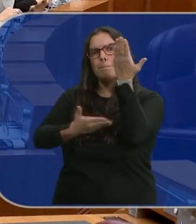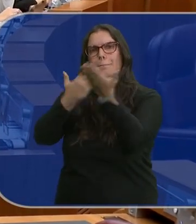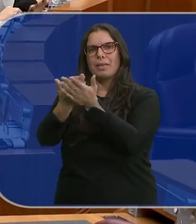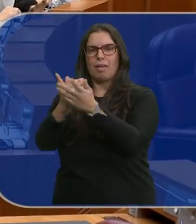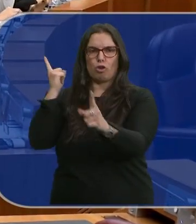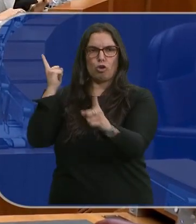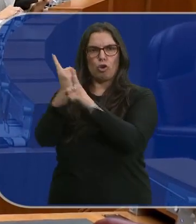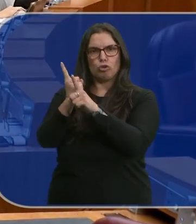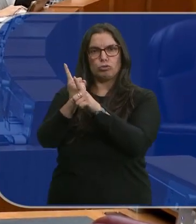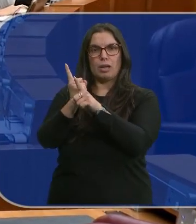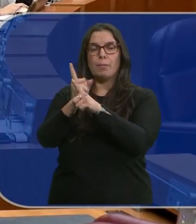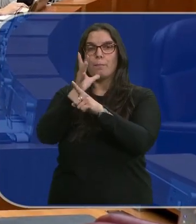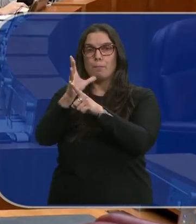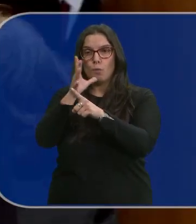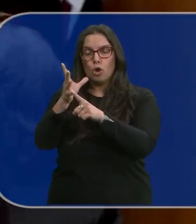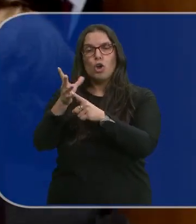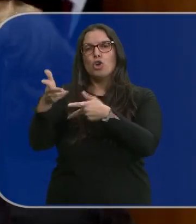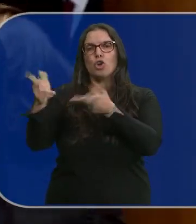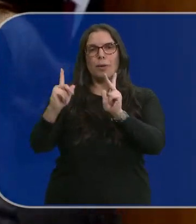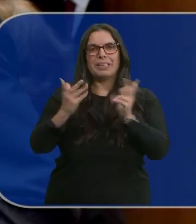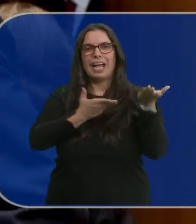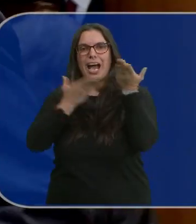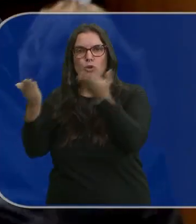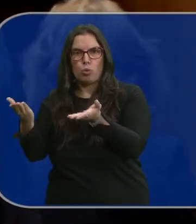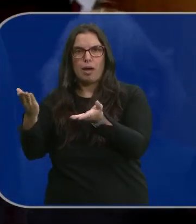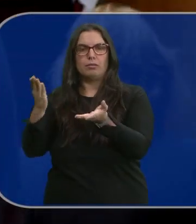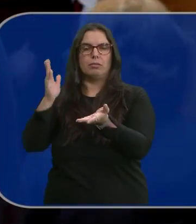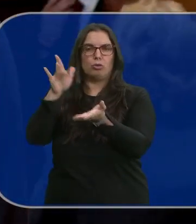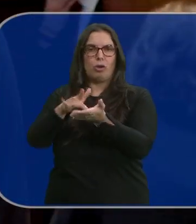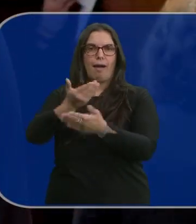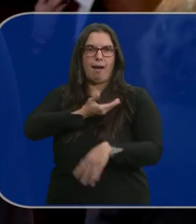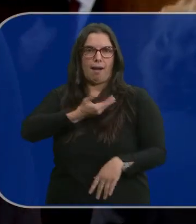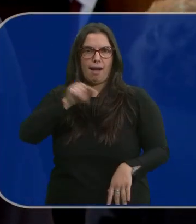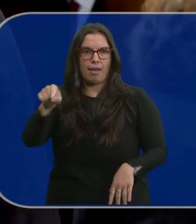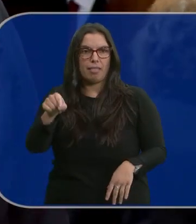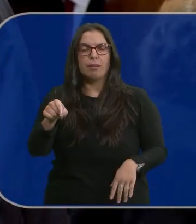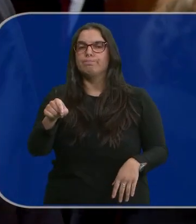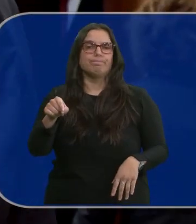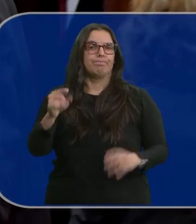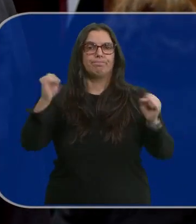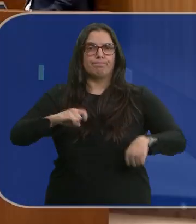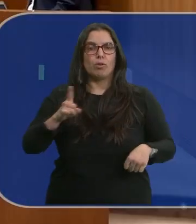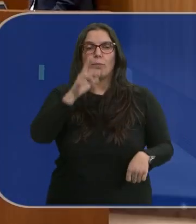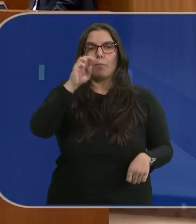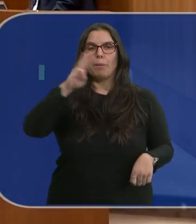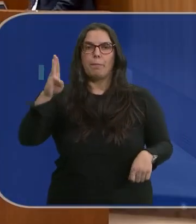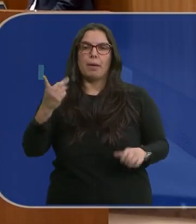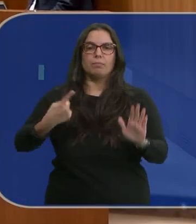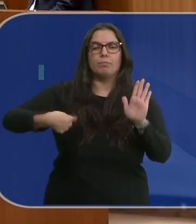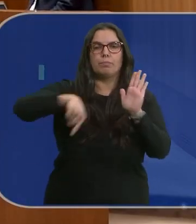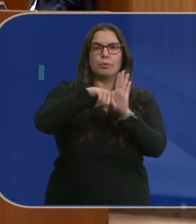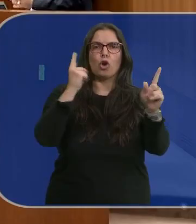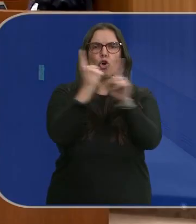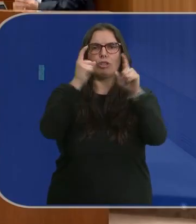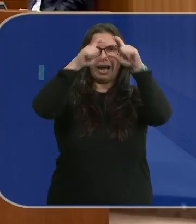la obstrucción de la ayuda humanitaria a la población gazatí. No ha habido acuerdo porque el Partido Popular ha presentado una enmienda en la que introduce la condena a